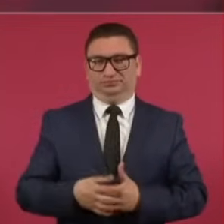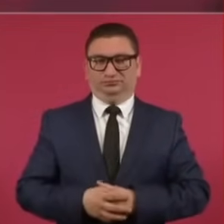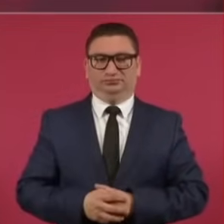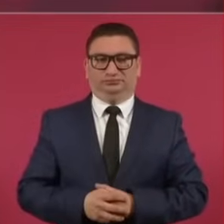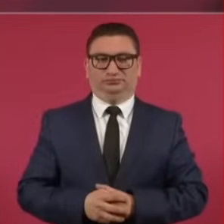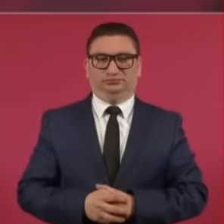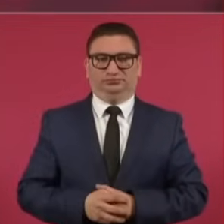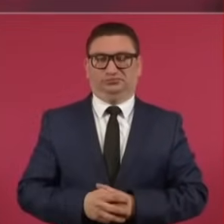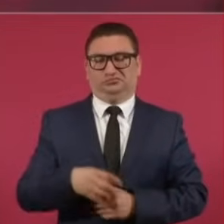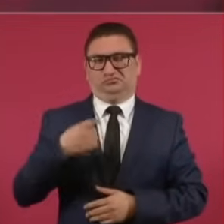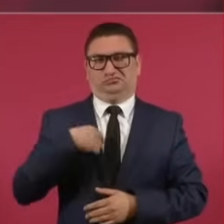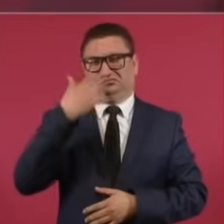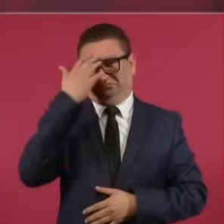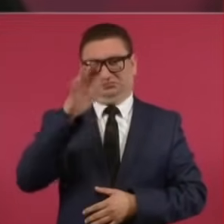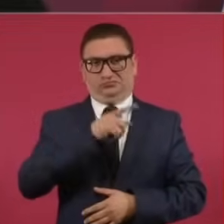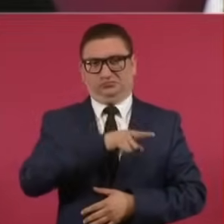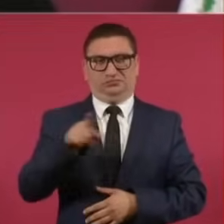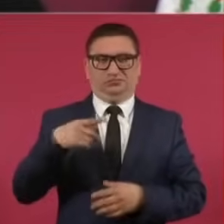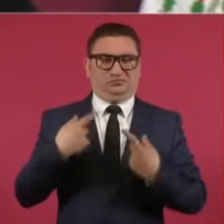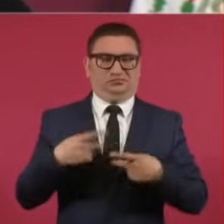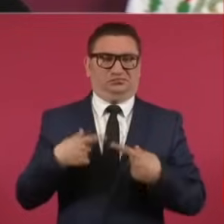No conozco a nadie